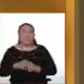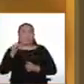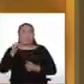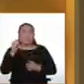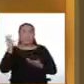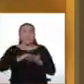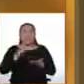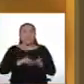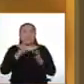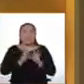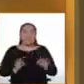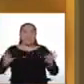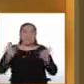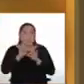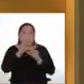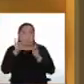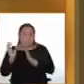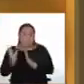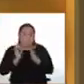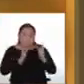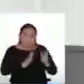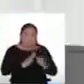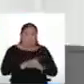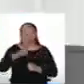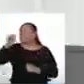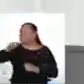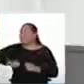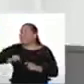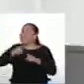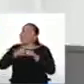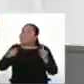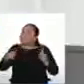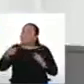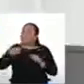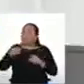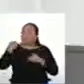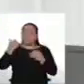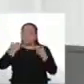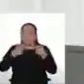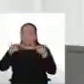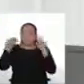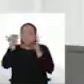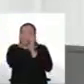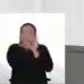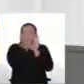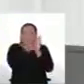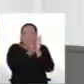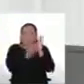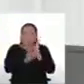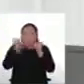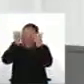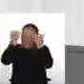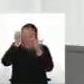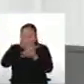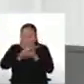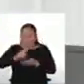queda lo más importante, que es elaborarlo. Sí, pero ya tengo todas las pautas y las ideas están bien apuntadas